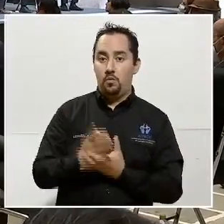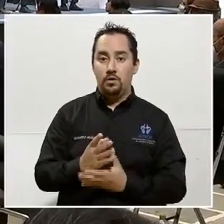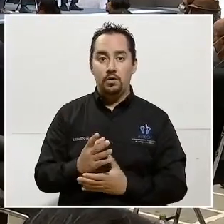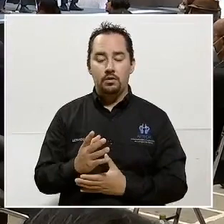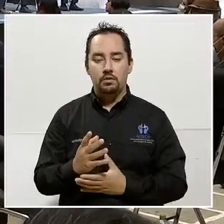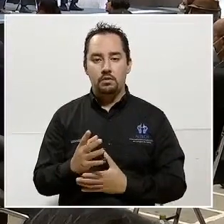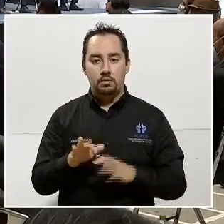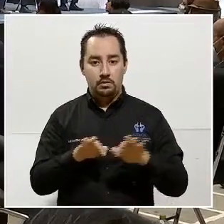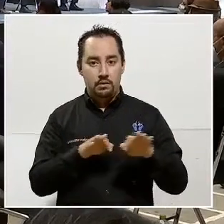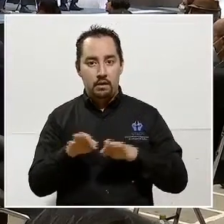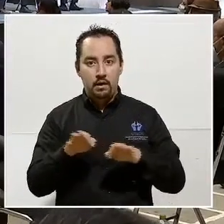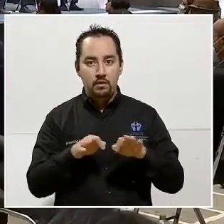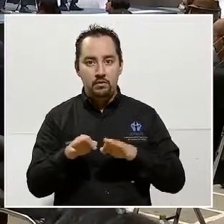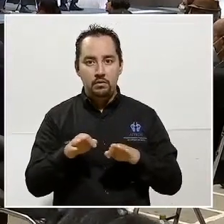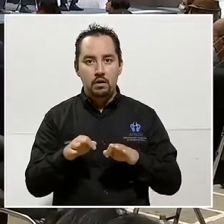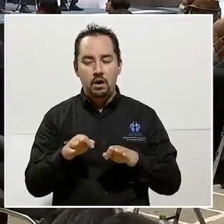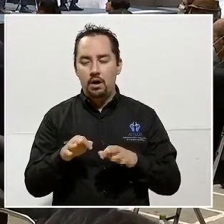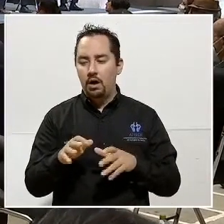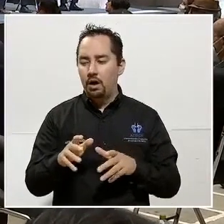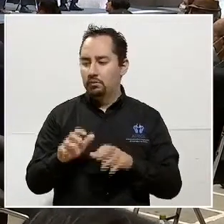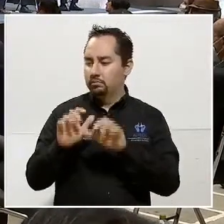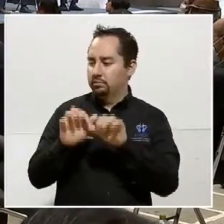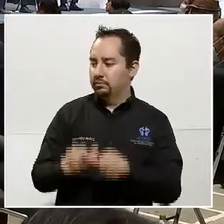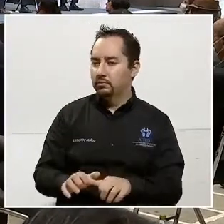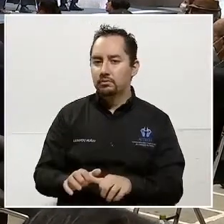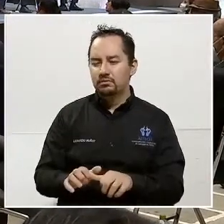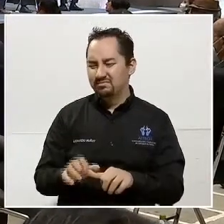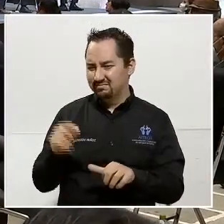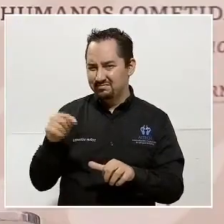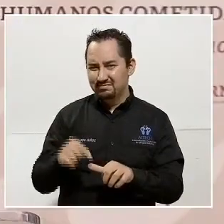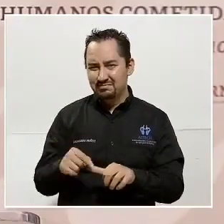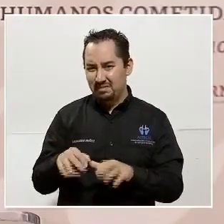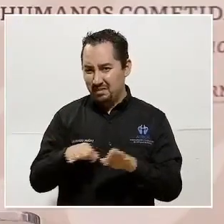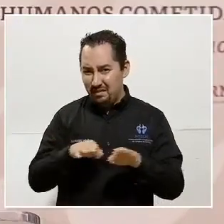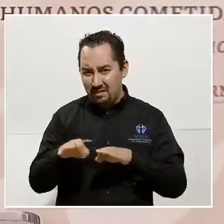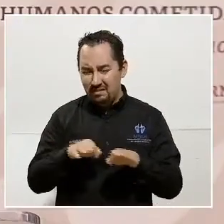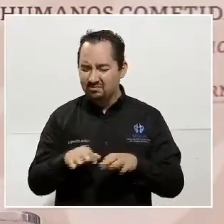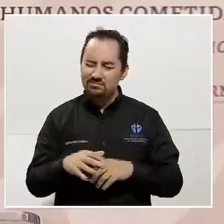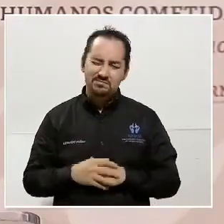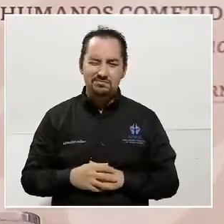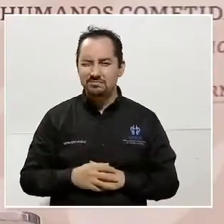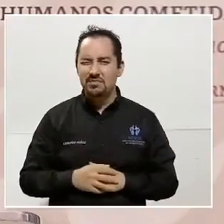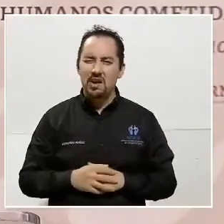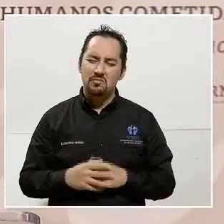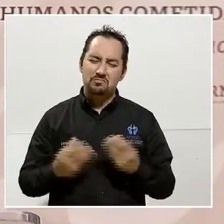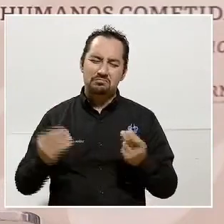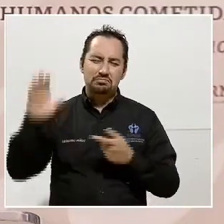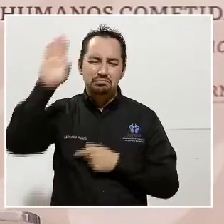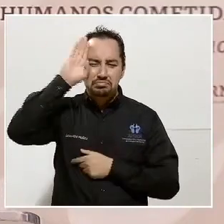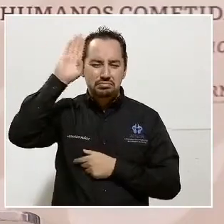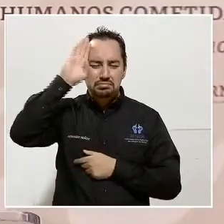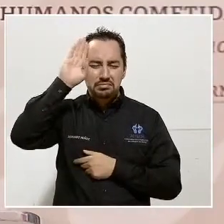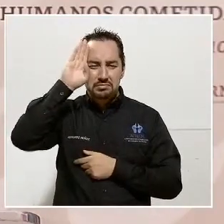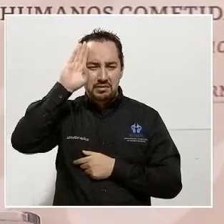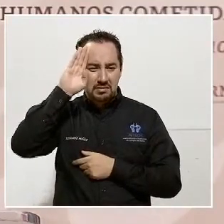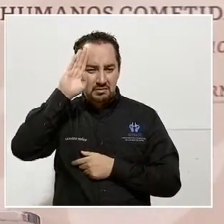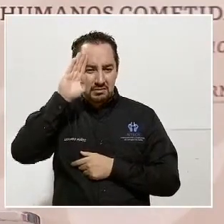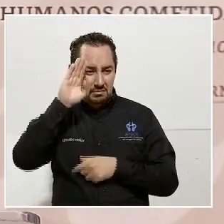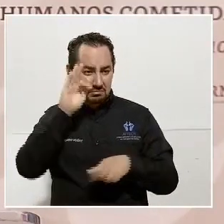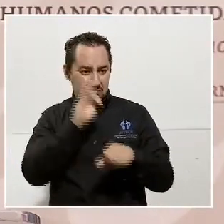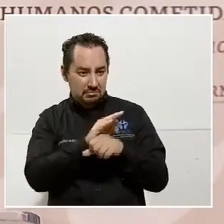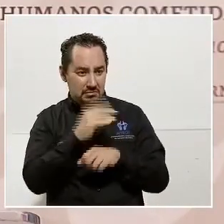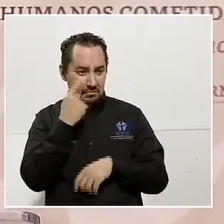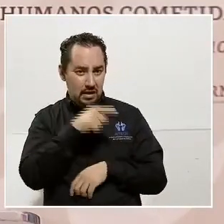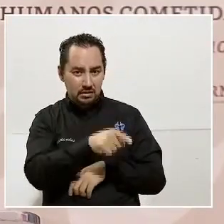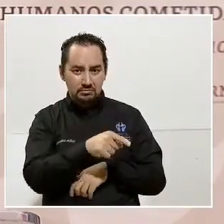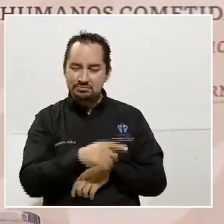ejercicio académico, que de esos ya hay muchos, y no necesariamente contribuyen a esta causa de las